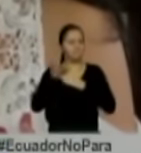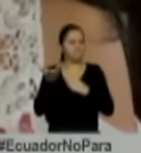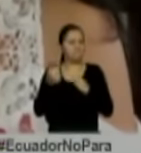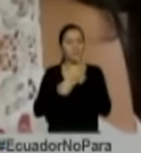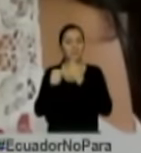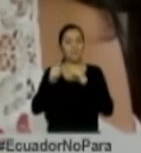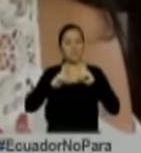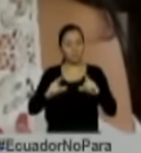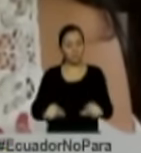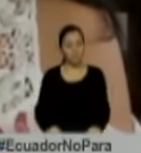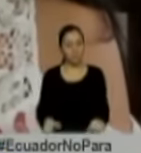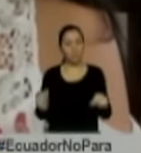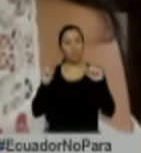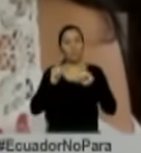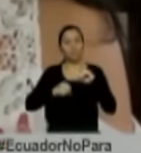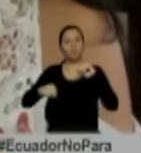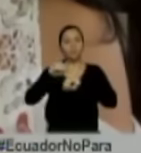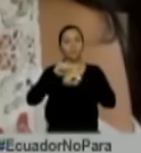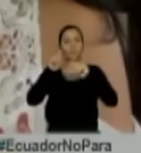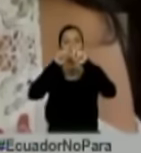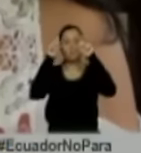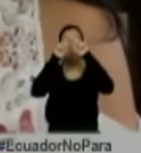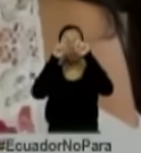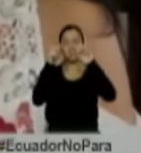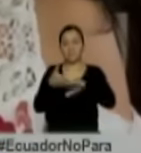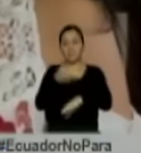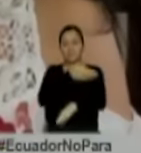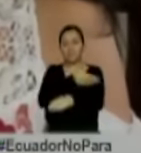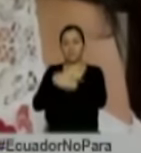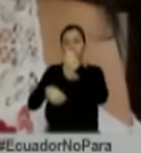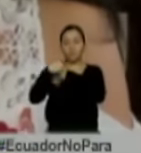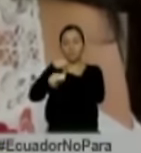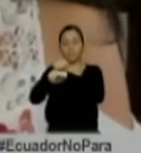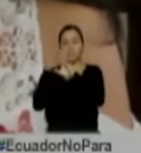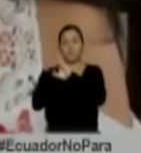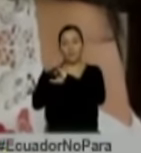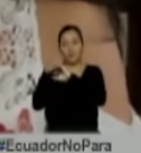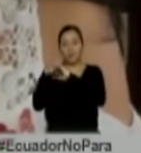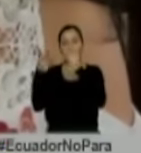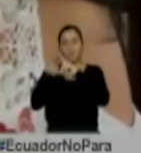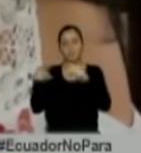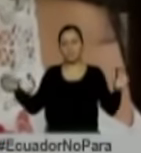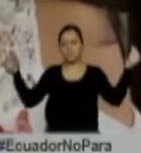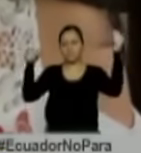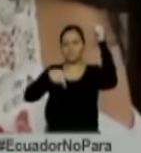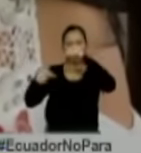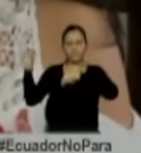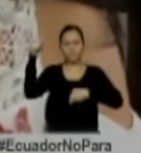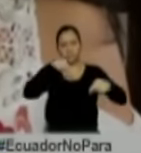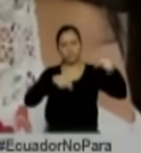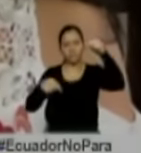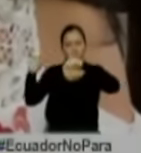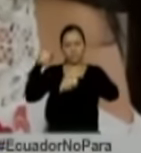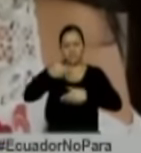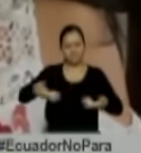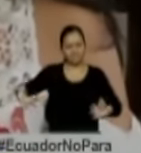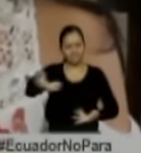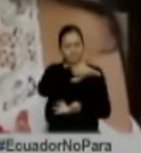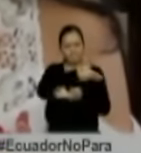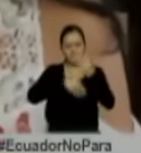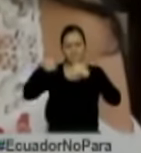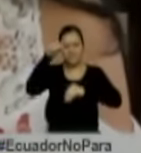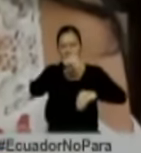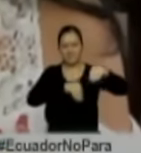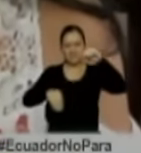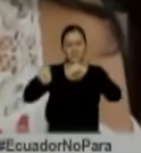Salud Pública, la Super de Compañías, anteriormente la Super de Banco, y otras instituciones que nos permitieron ampliar una ley que